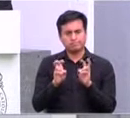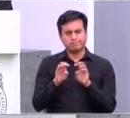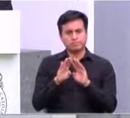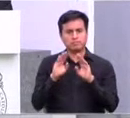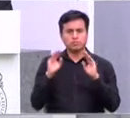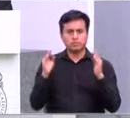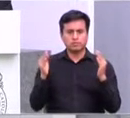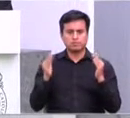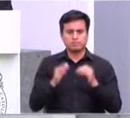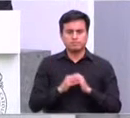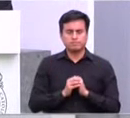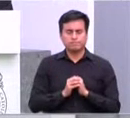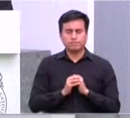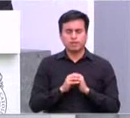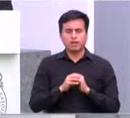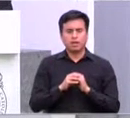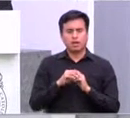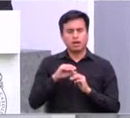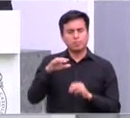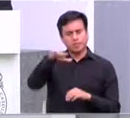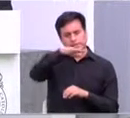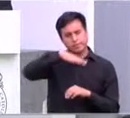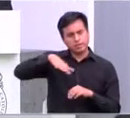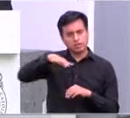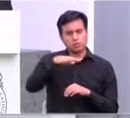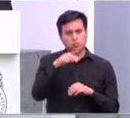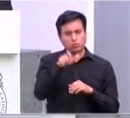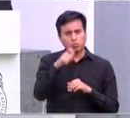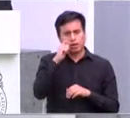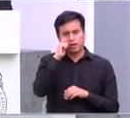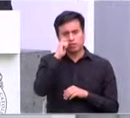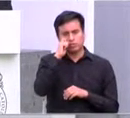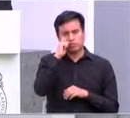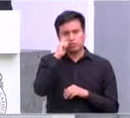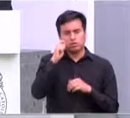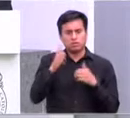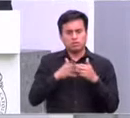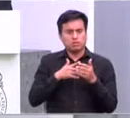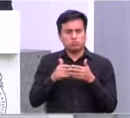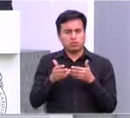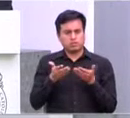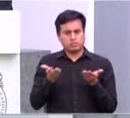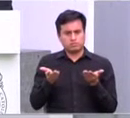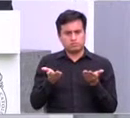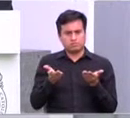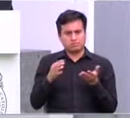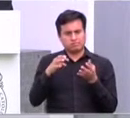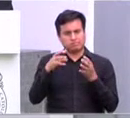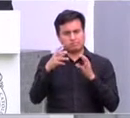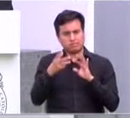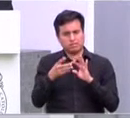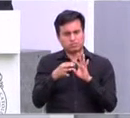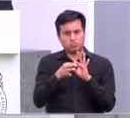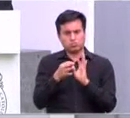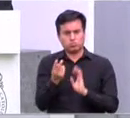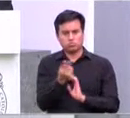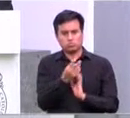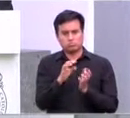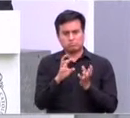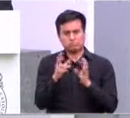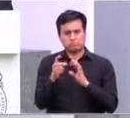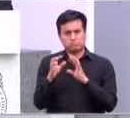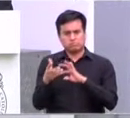comillas el ambiente humano y el ambiente natural se degradan juntos